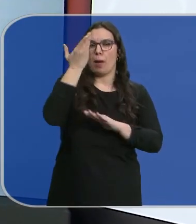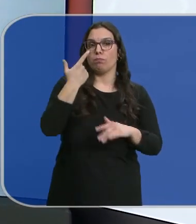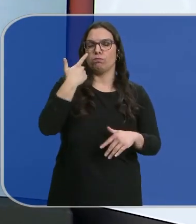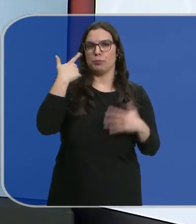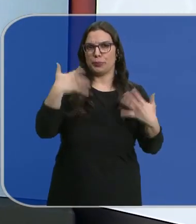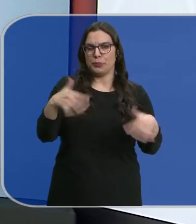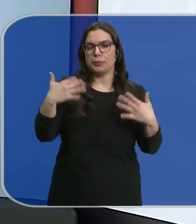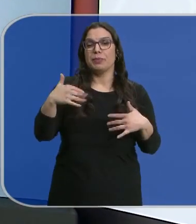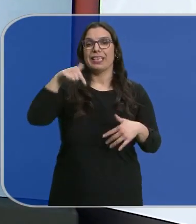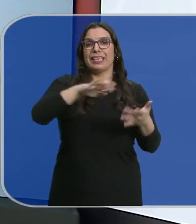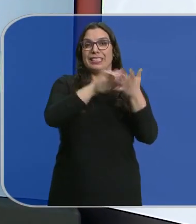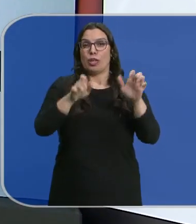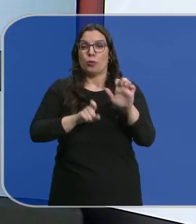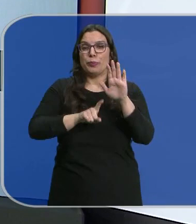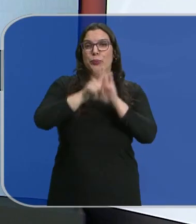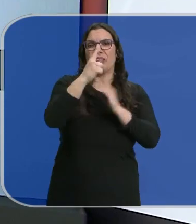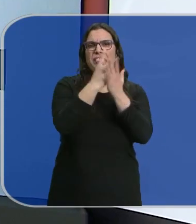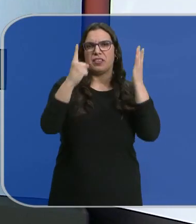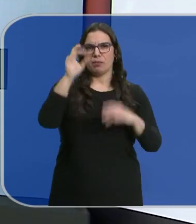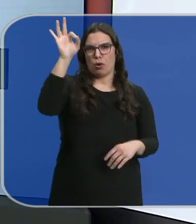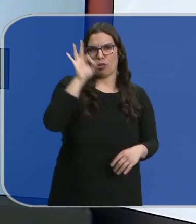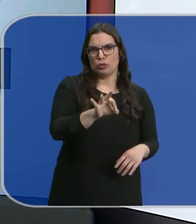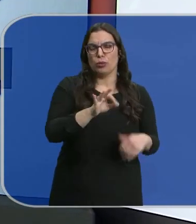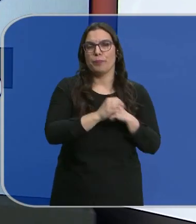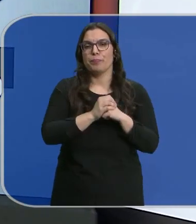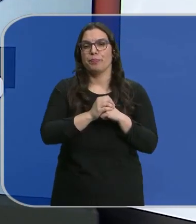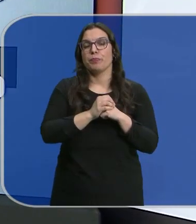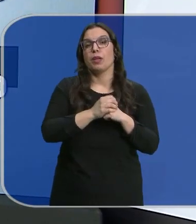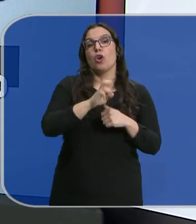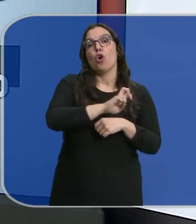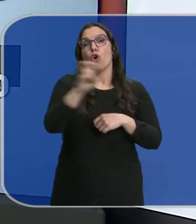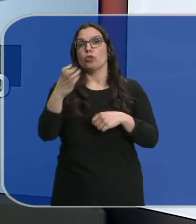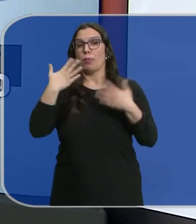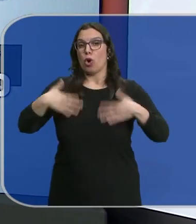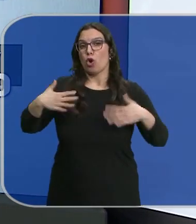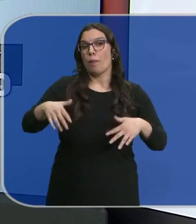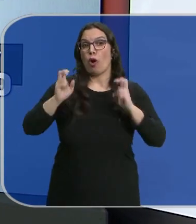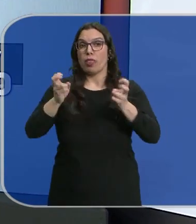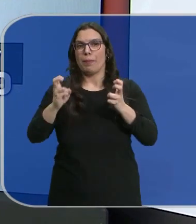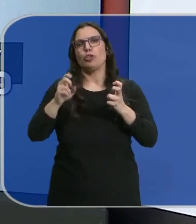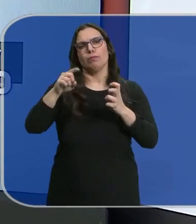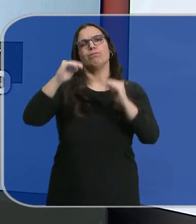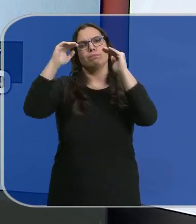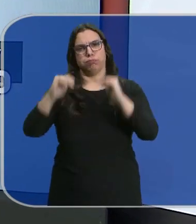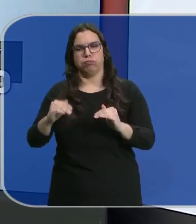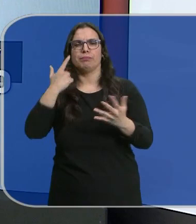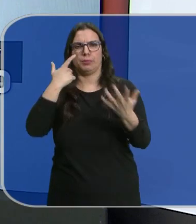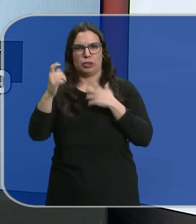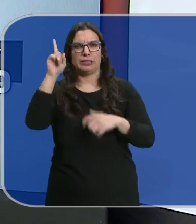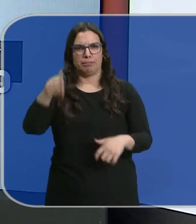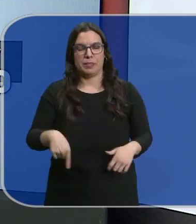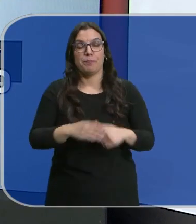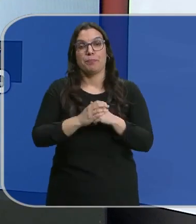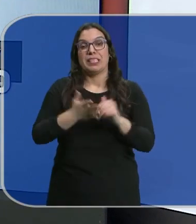manera? Acumulan en Castilla y León un incremento del 16%. No sucede lo mismo con el textil y el calzado. Aquí sí se ha notado el